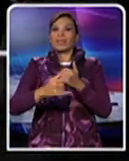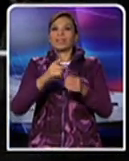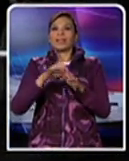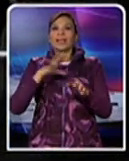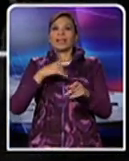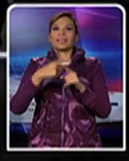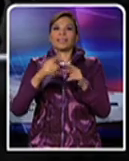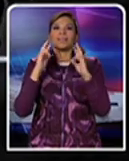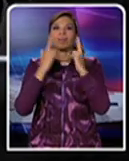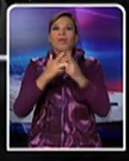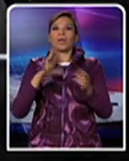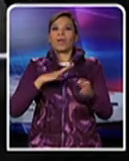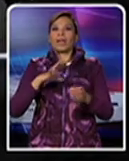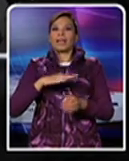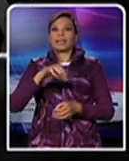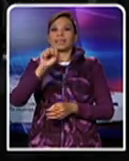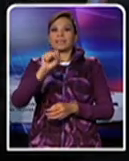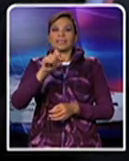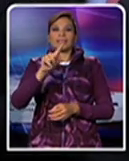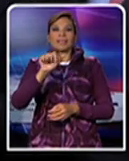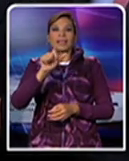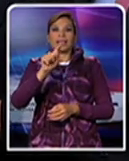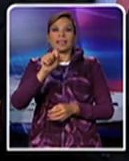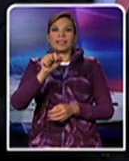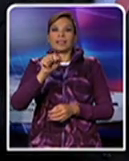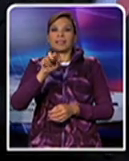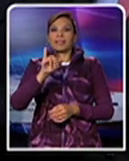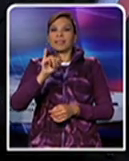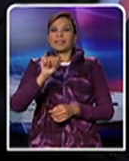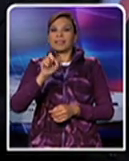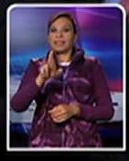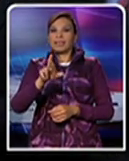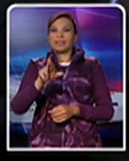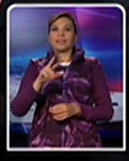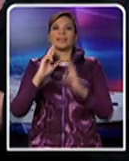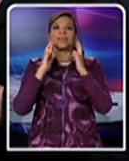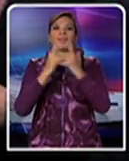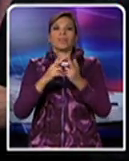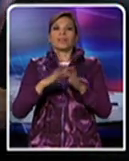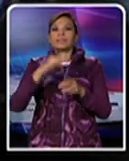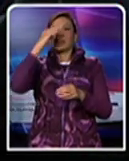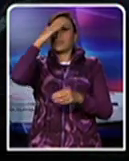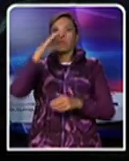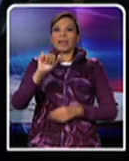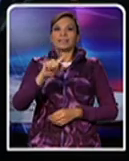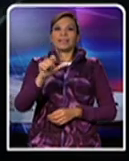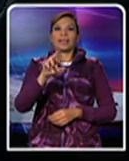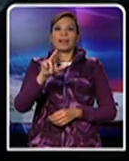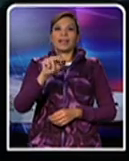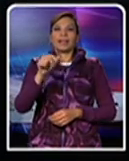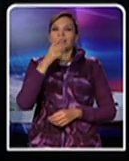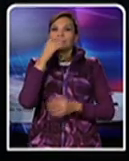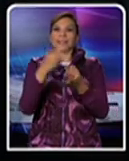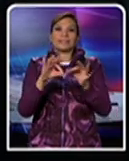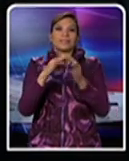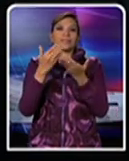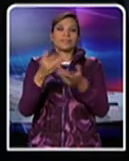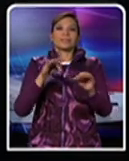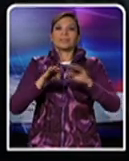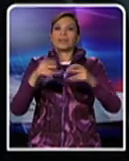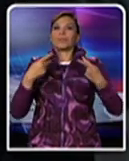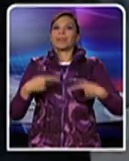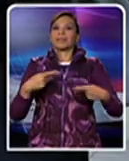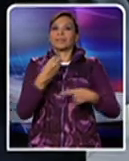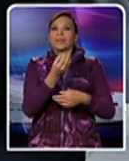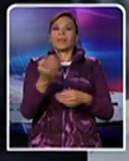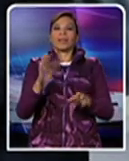Sindicato Industrial de Trabajadores y Artistas de Televisión y Radio, el CITATIR. El señor Azcárraga destacó la entrega de los